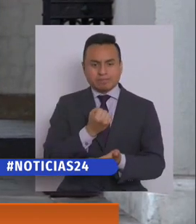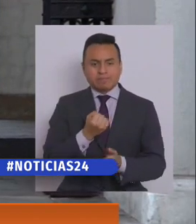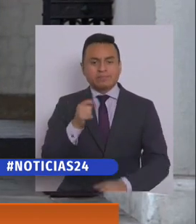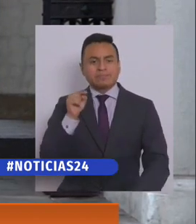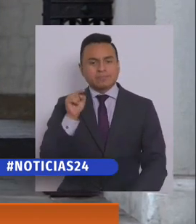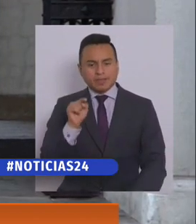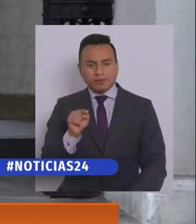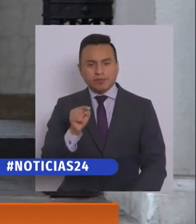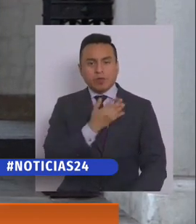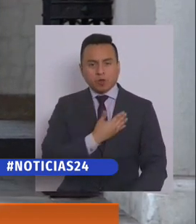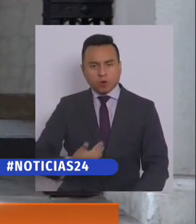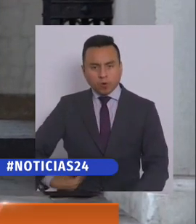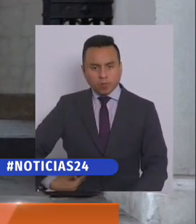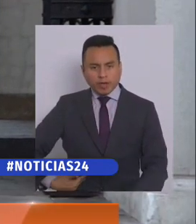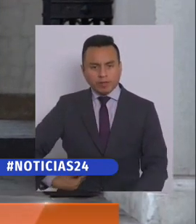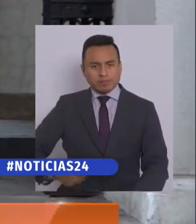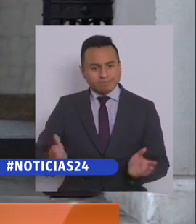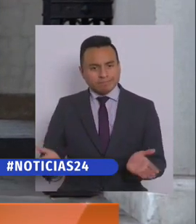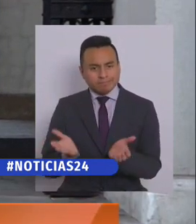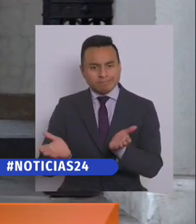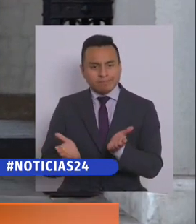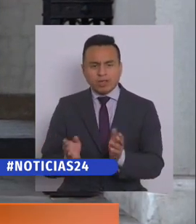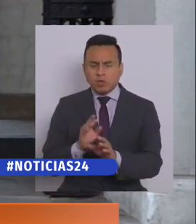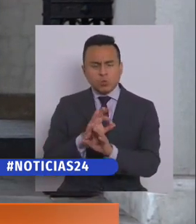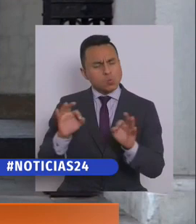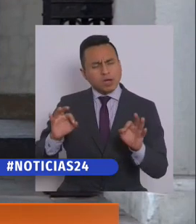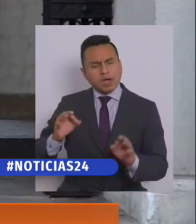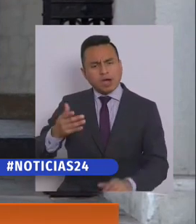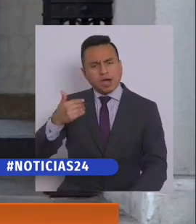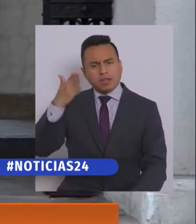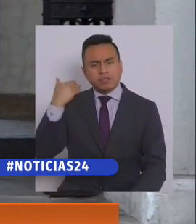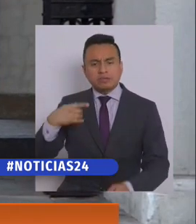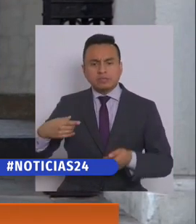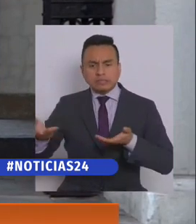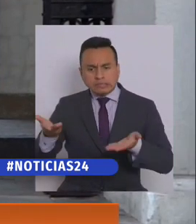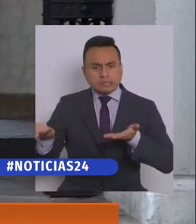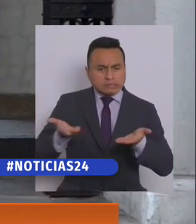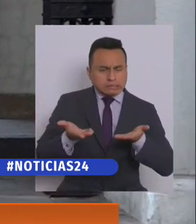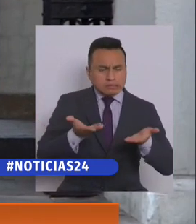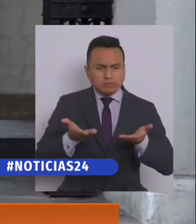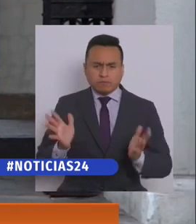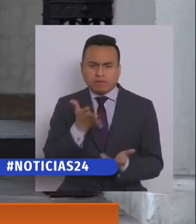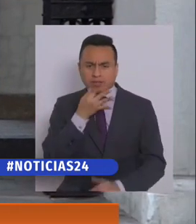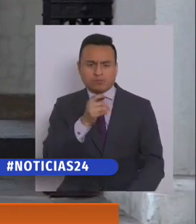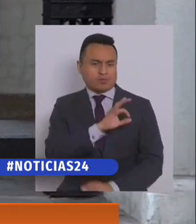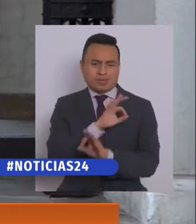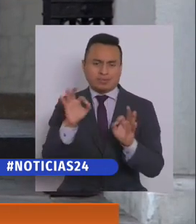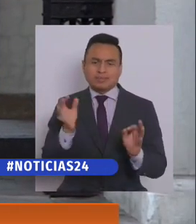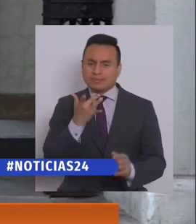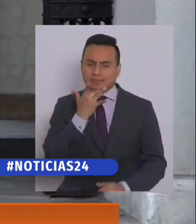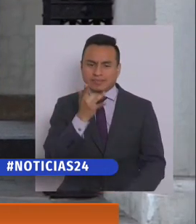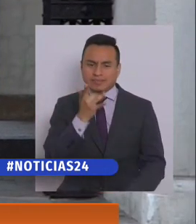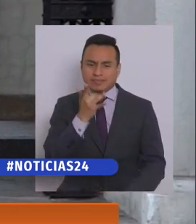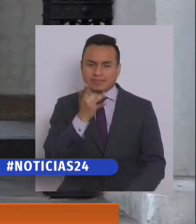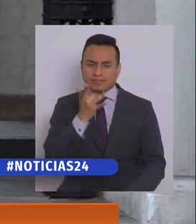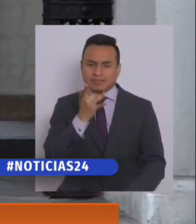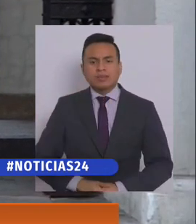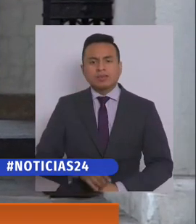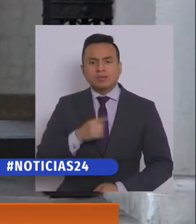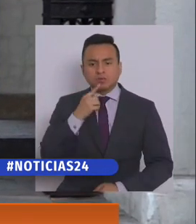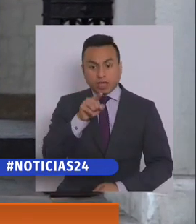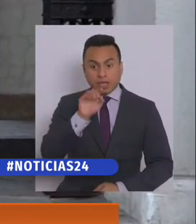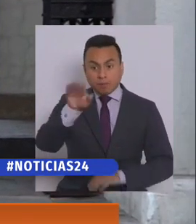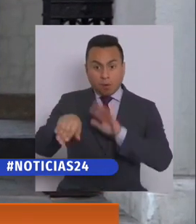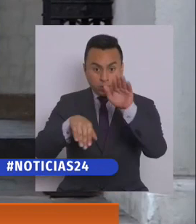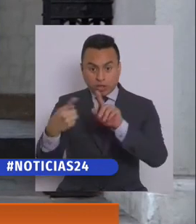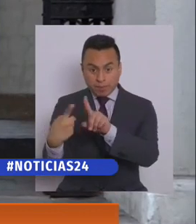lo que el gobierno ha instado. Nunca ha habido una negociación fácil ni sencilla. Escuchábamos al